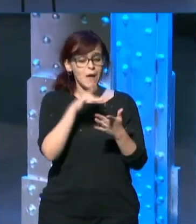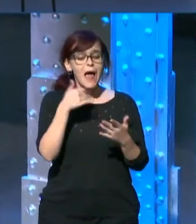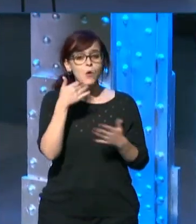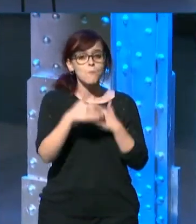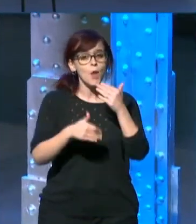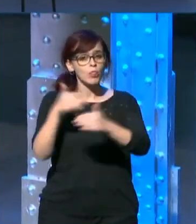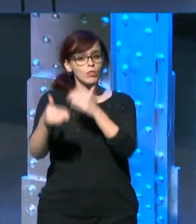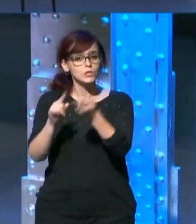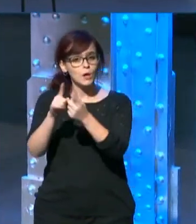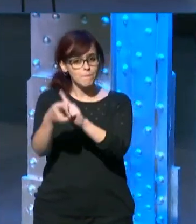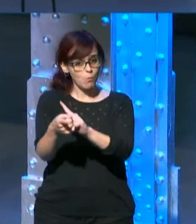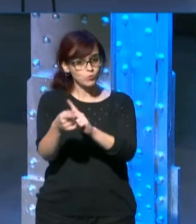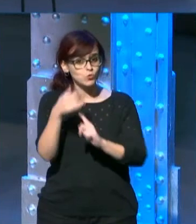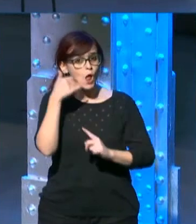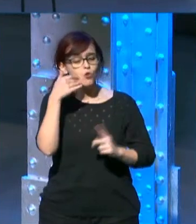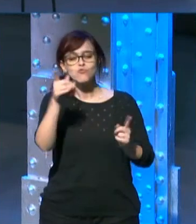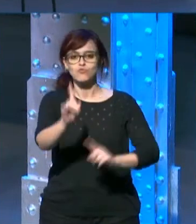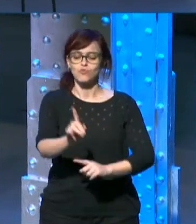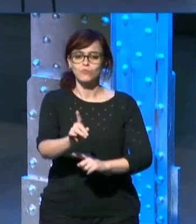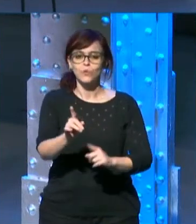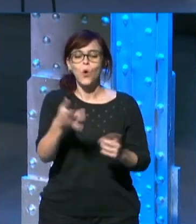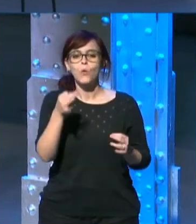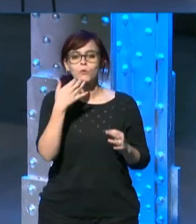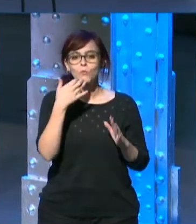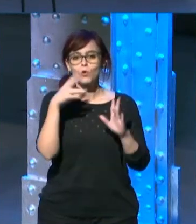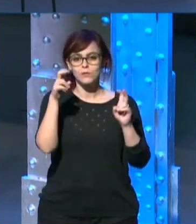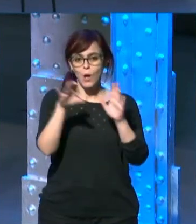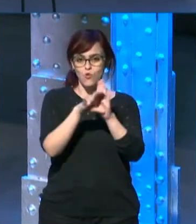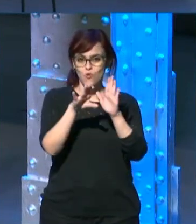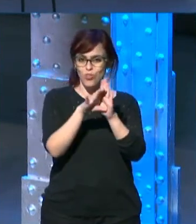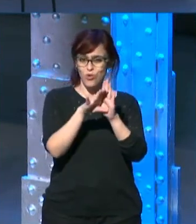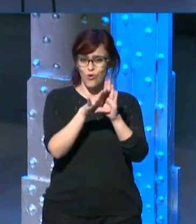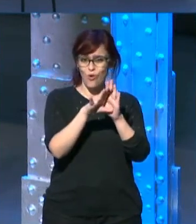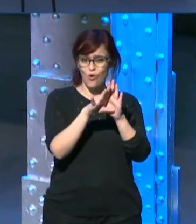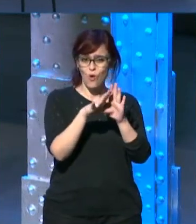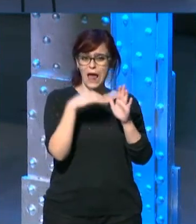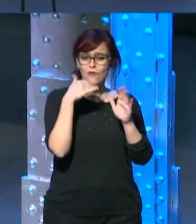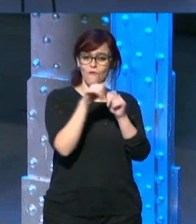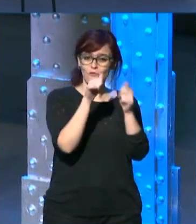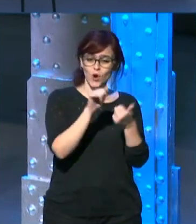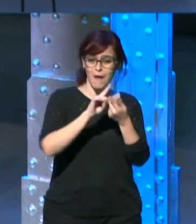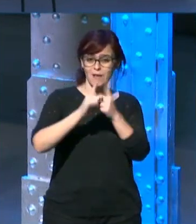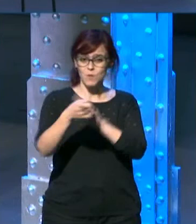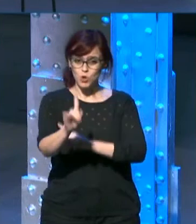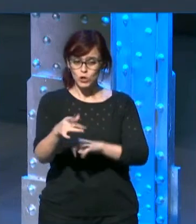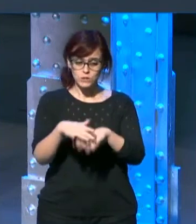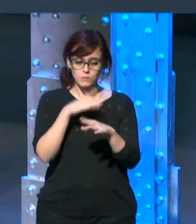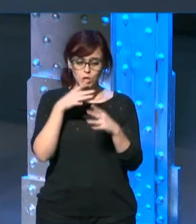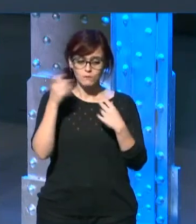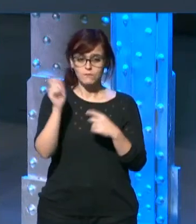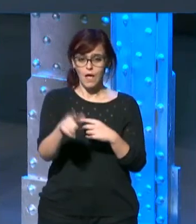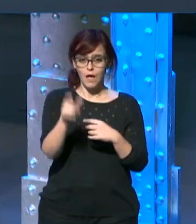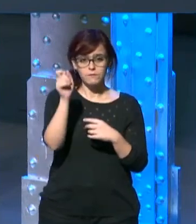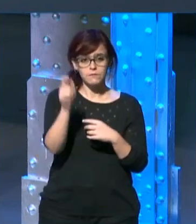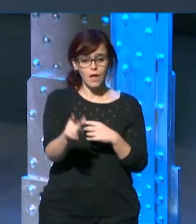proceso, no estamos cambiando la forma de hacer código, ¿vale? En el fondo, lo que hay detrás y lo que suele ocurrir en las organizaciones es que